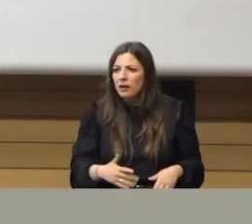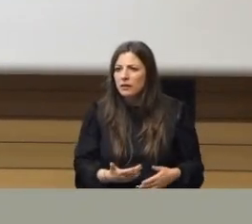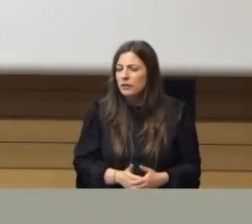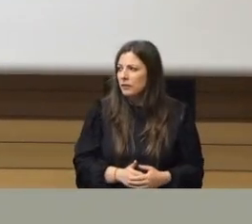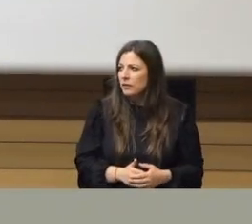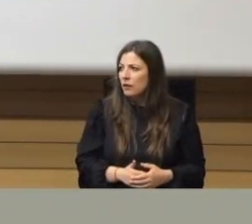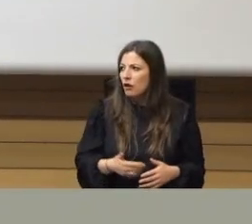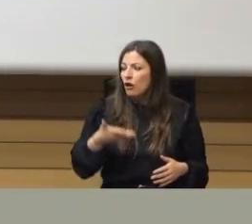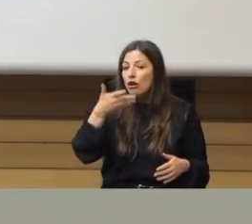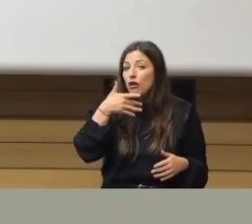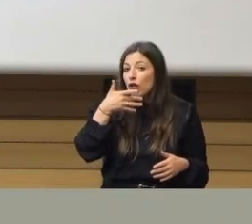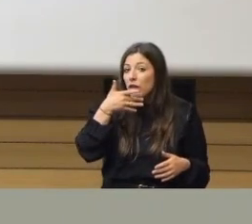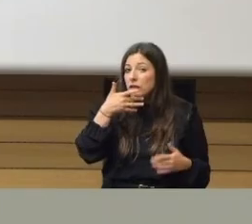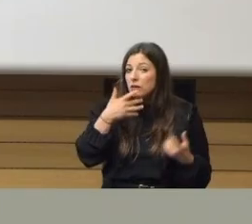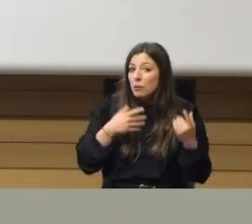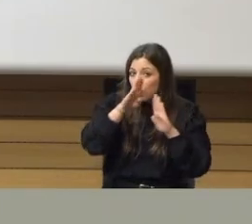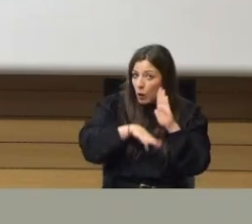¿Conocéis algún programa?